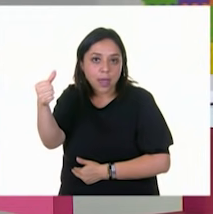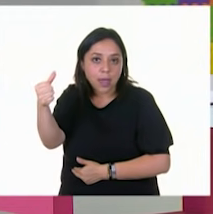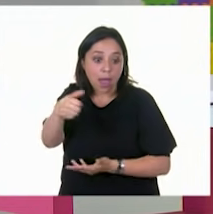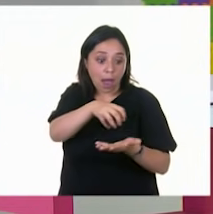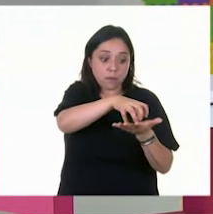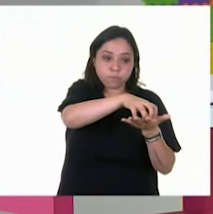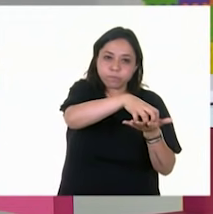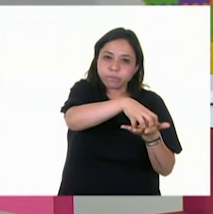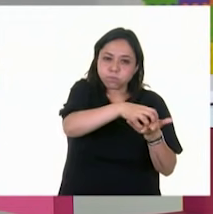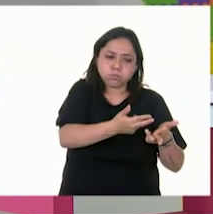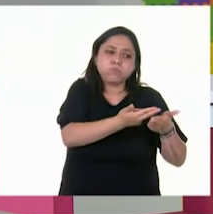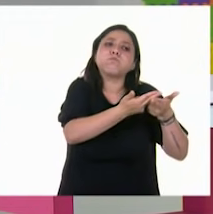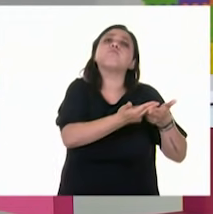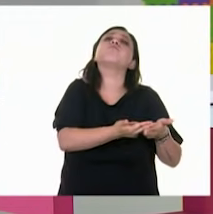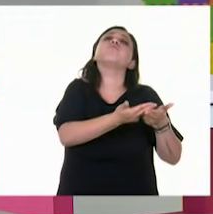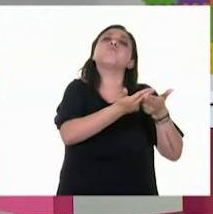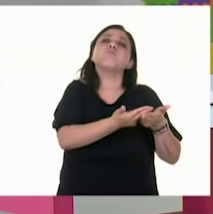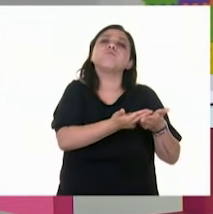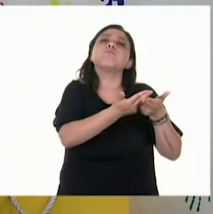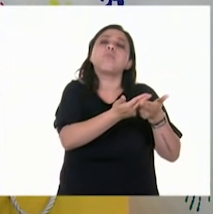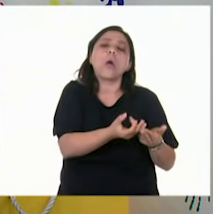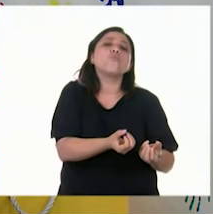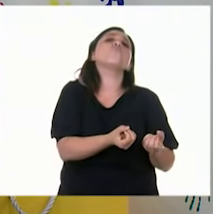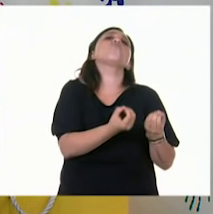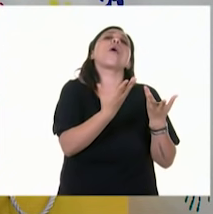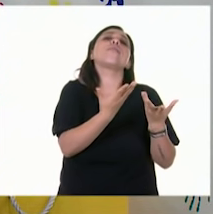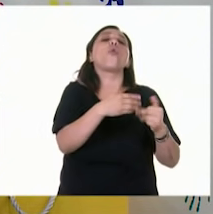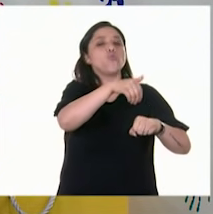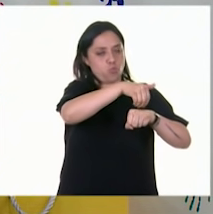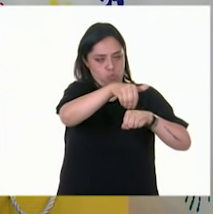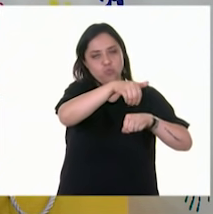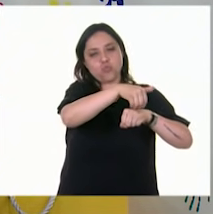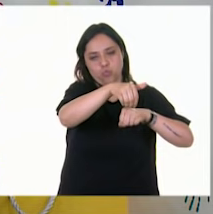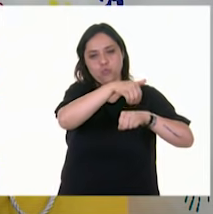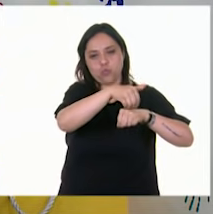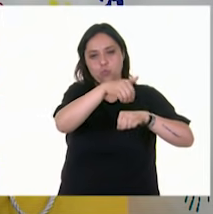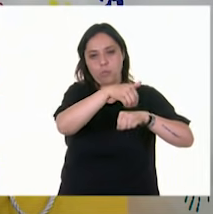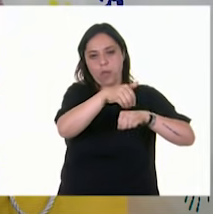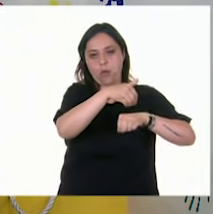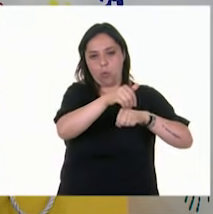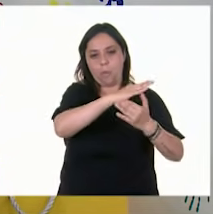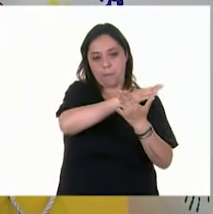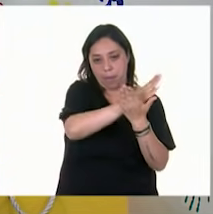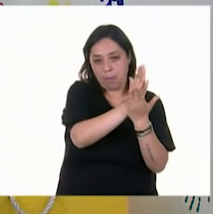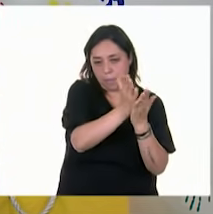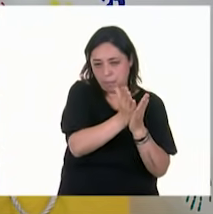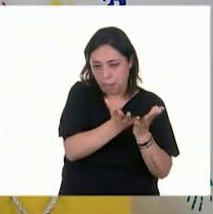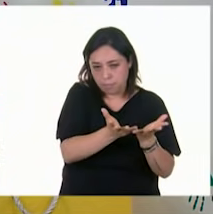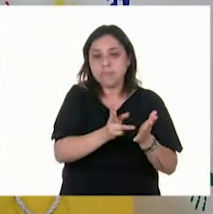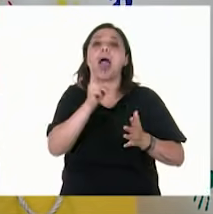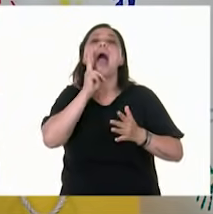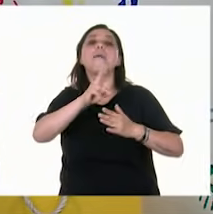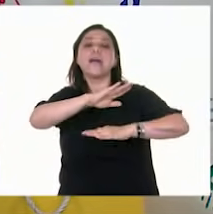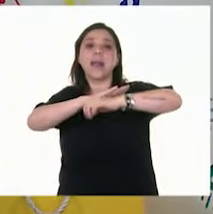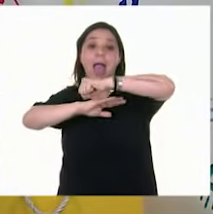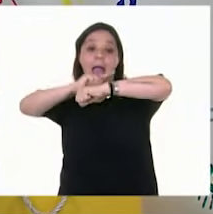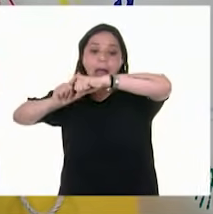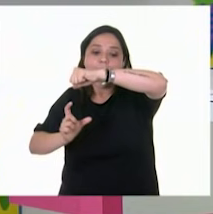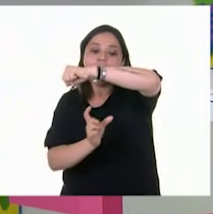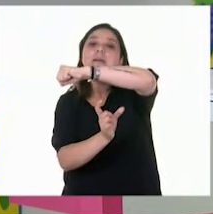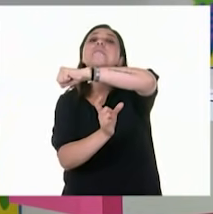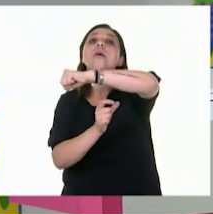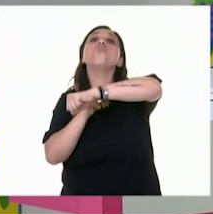a mi mamá? ¡Ay! Ok. A ver. ¿Cuál sería tu denominador, Mariana? A ver, entonces